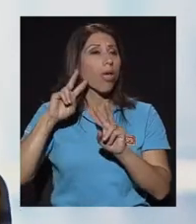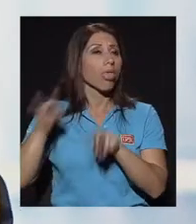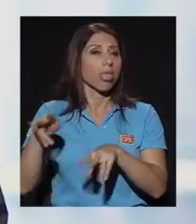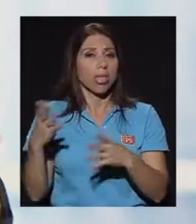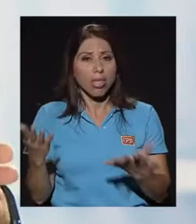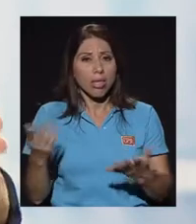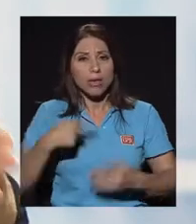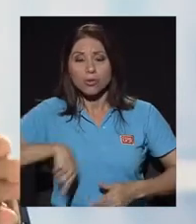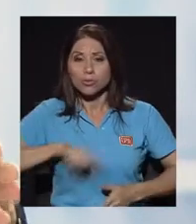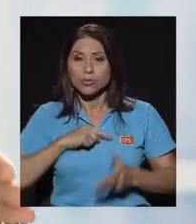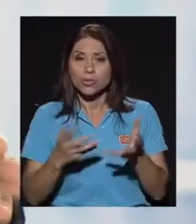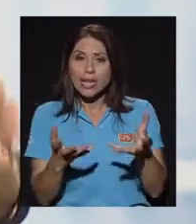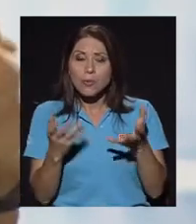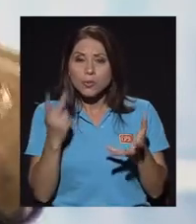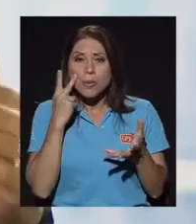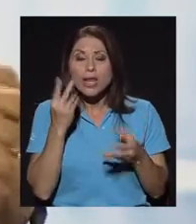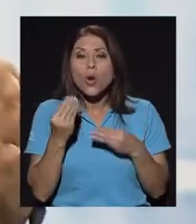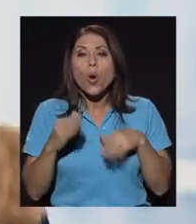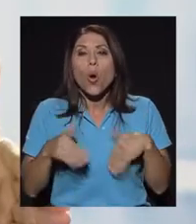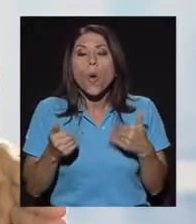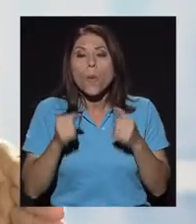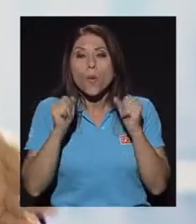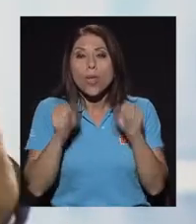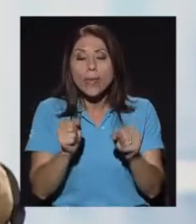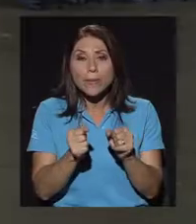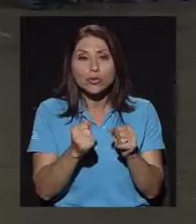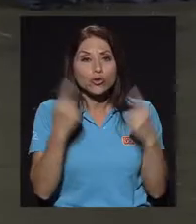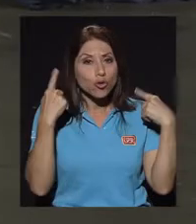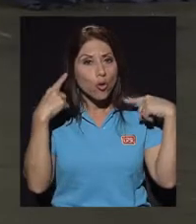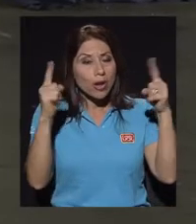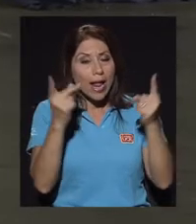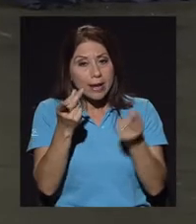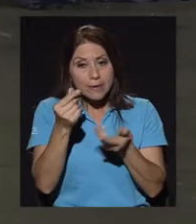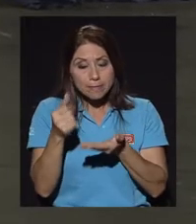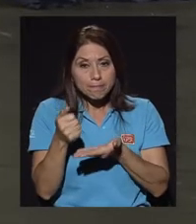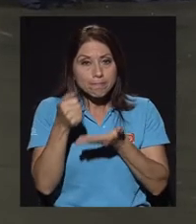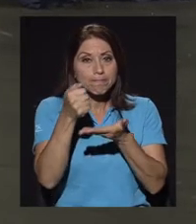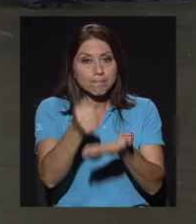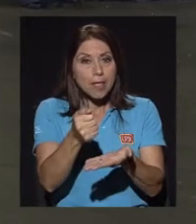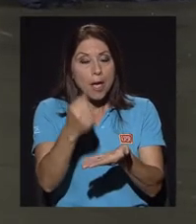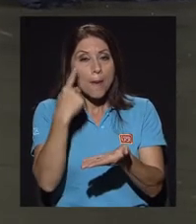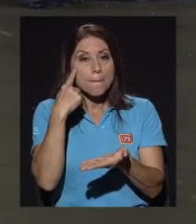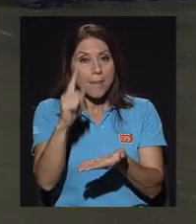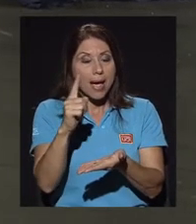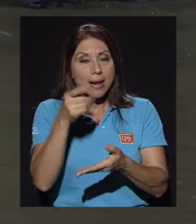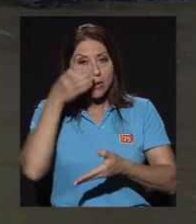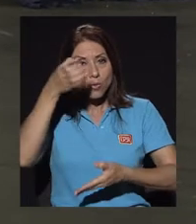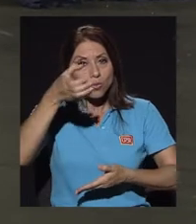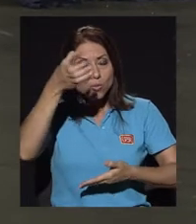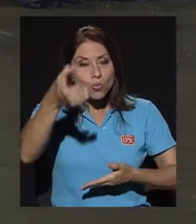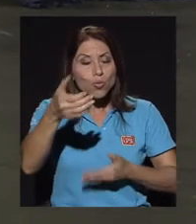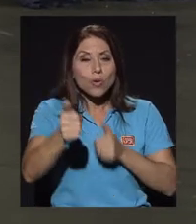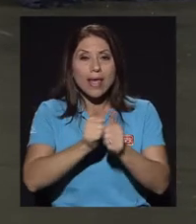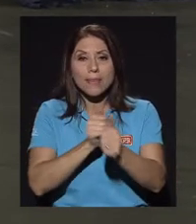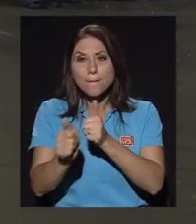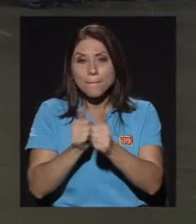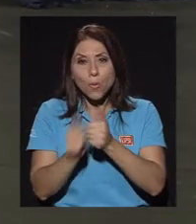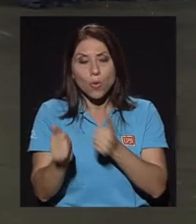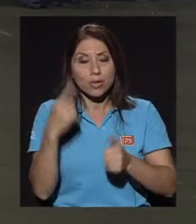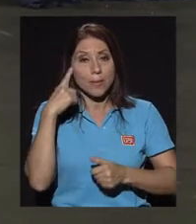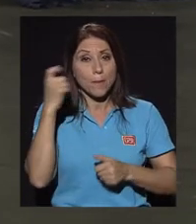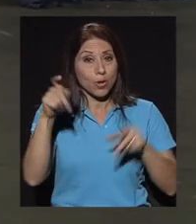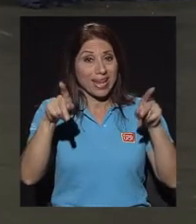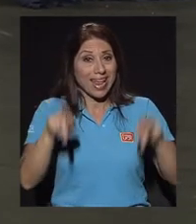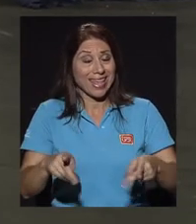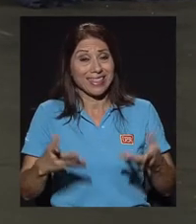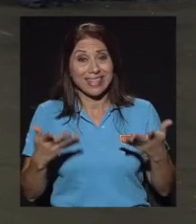y queremos ver cómo podemos sacar partidas para destinar a lo que es cultura, deporte,